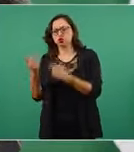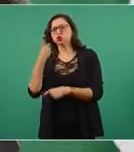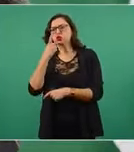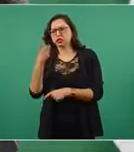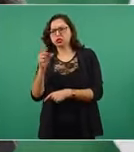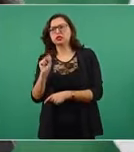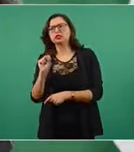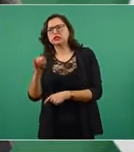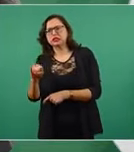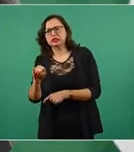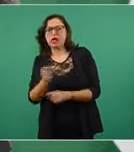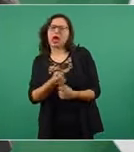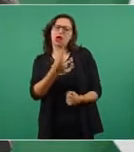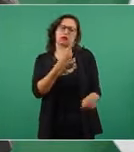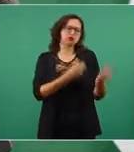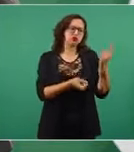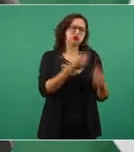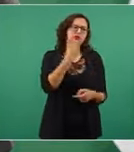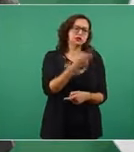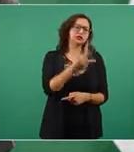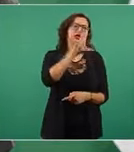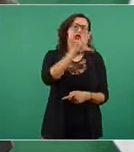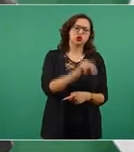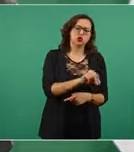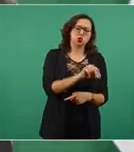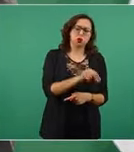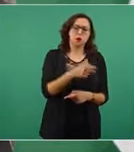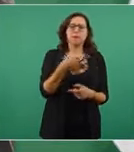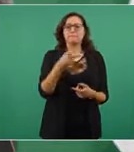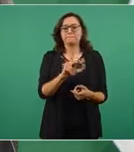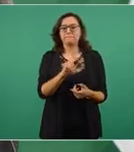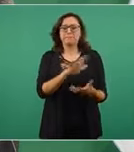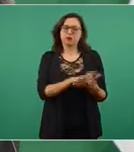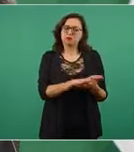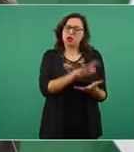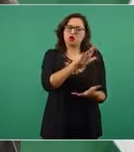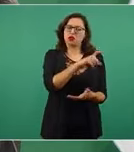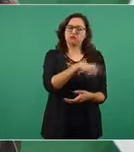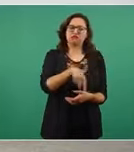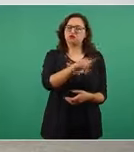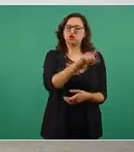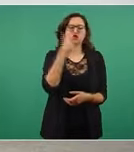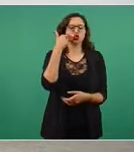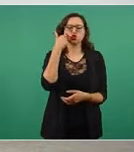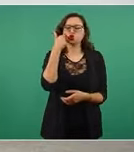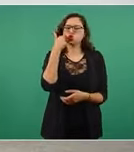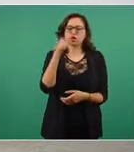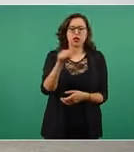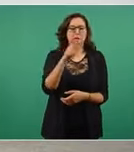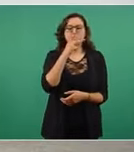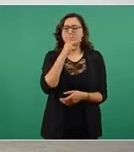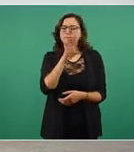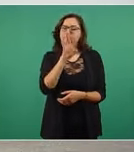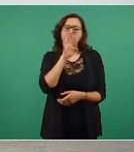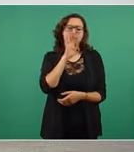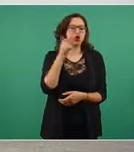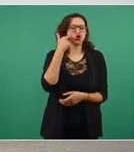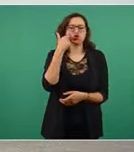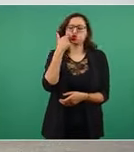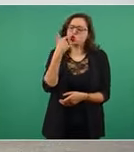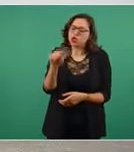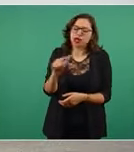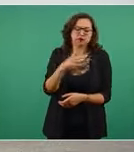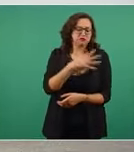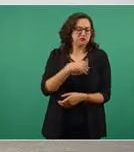tampoco al 100% no, pero sí mayoritariamente dicen no, madres y padres de familia. Y eso se